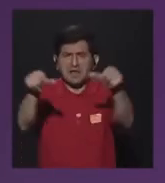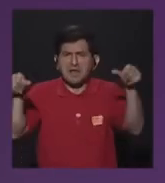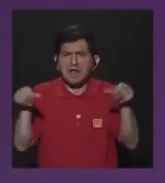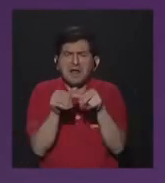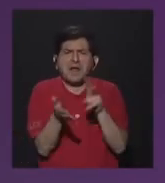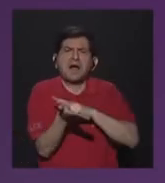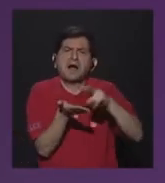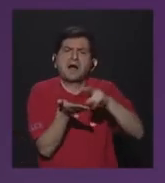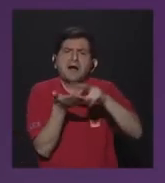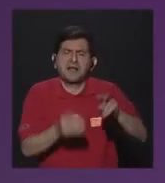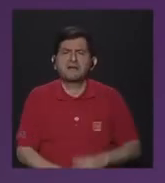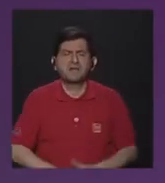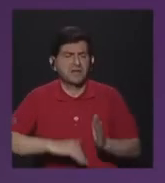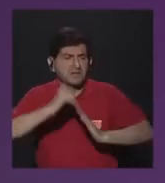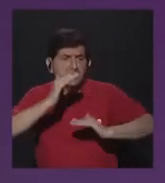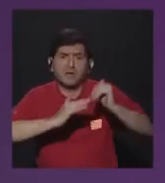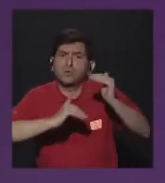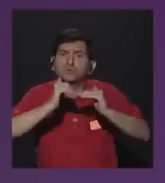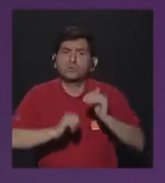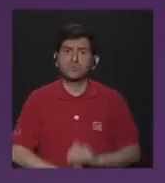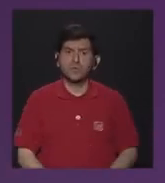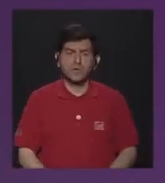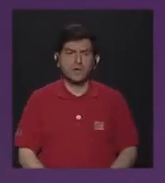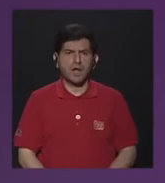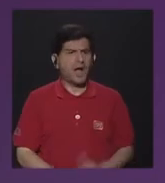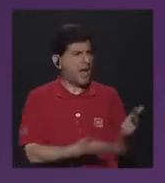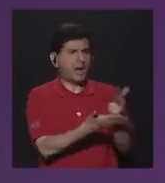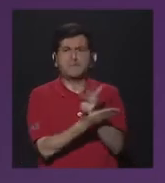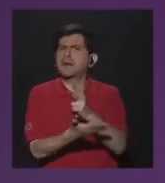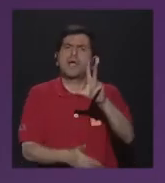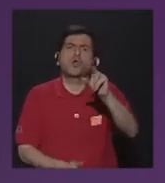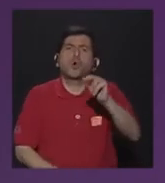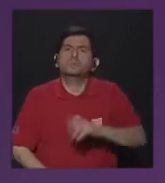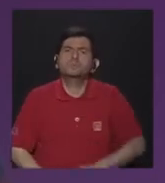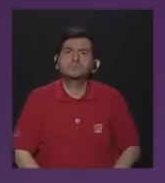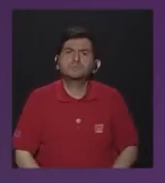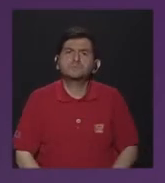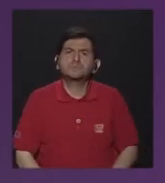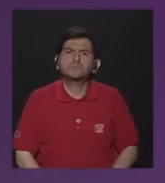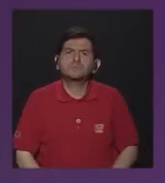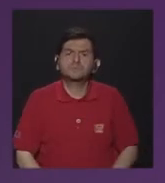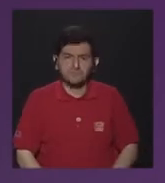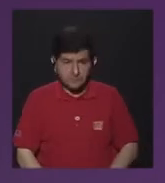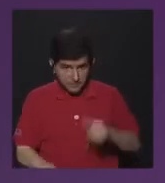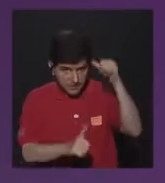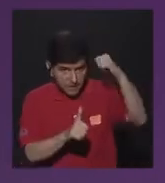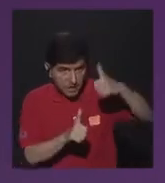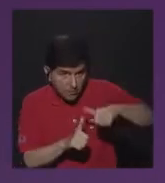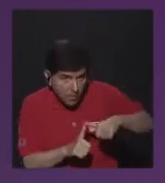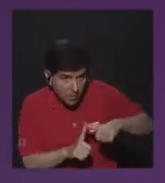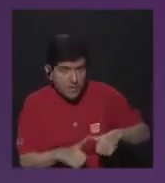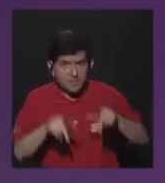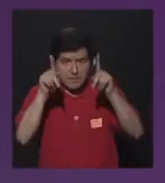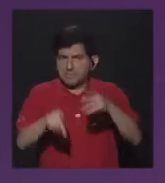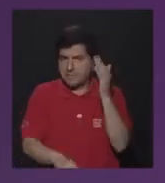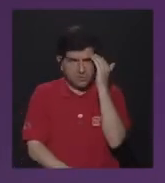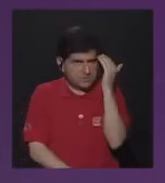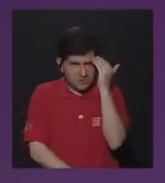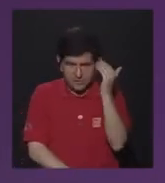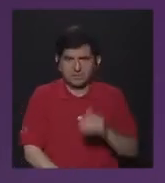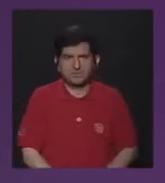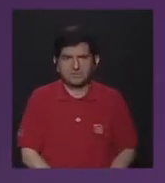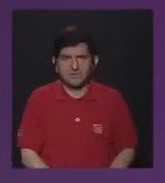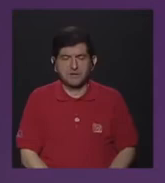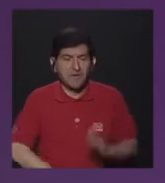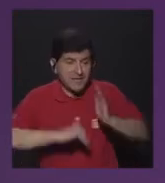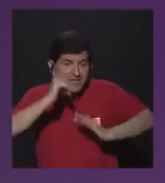para la edificación no se puede construir en parqueos y recuerden para para los que nos han enterados de